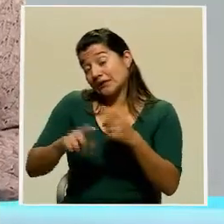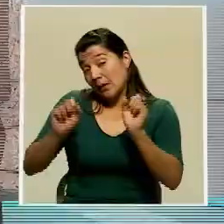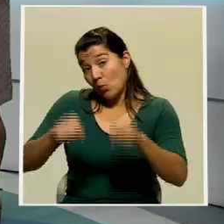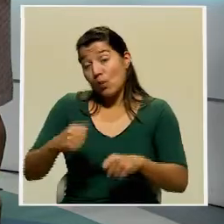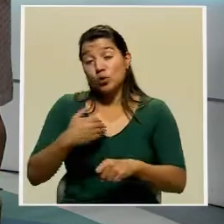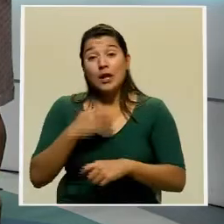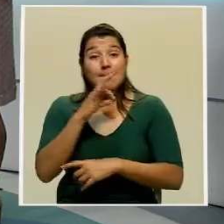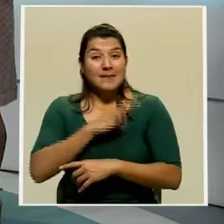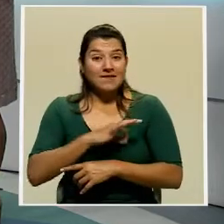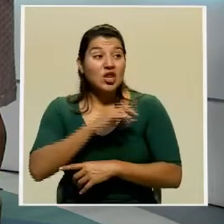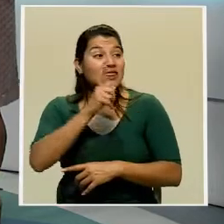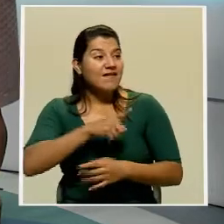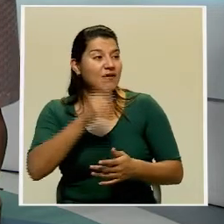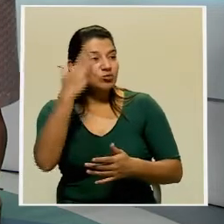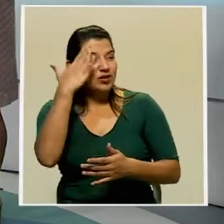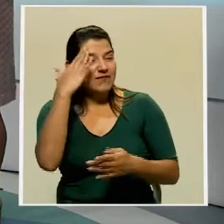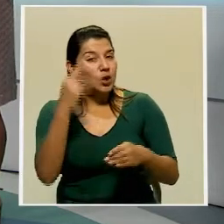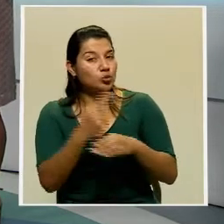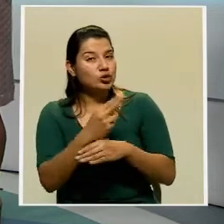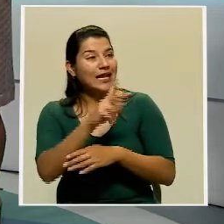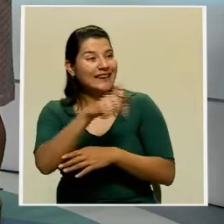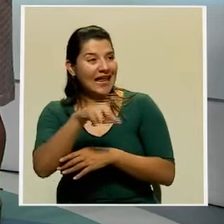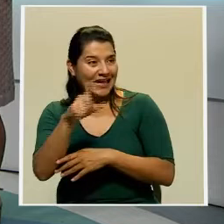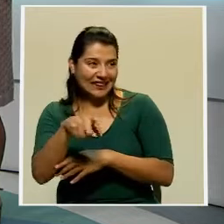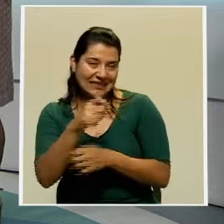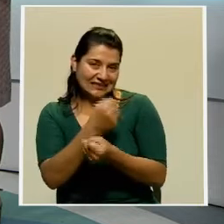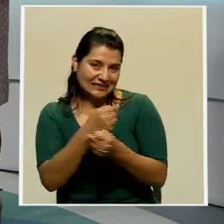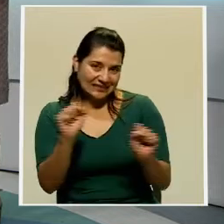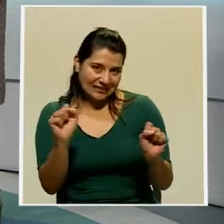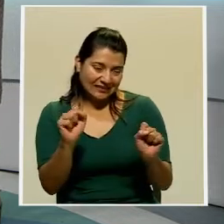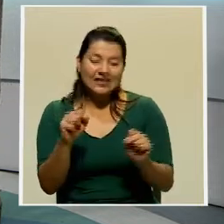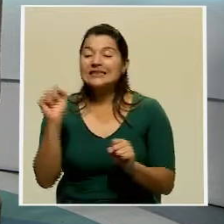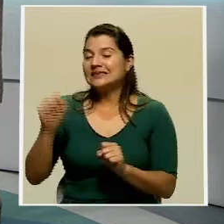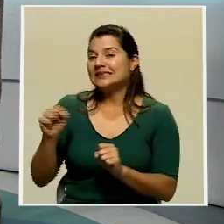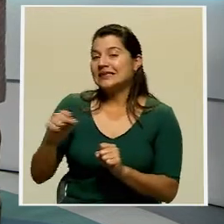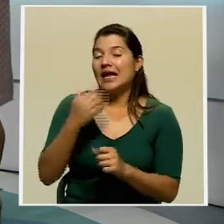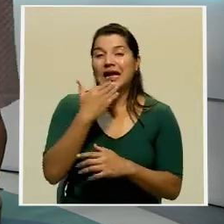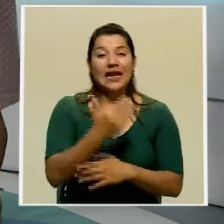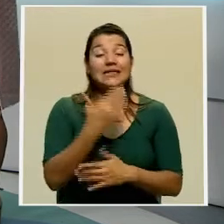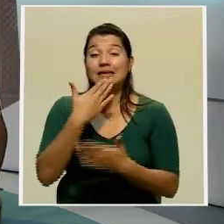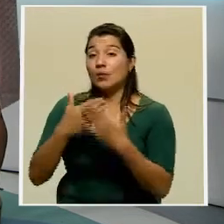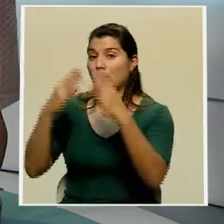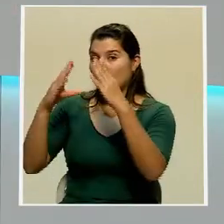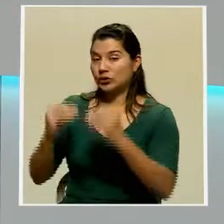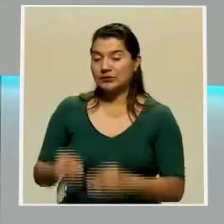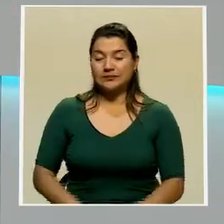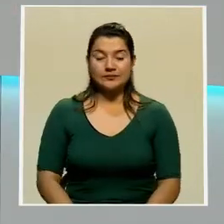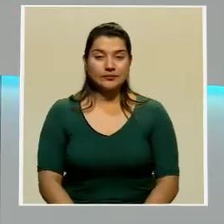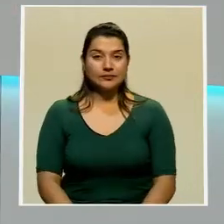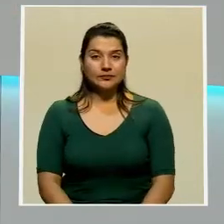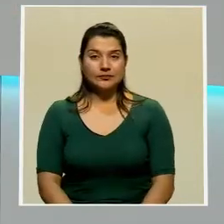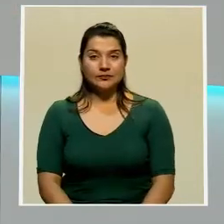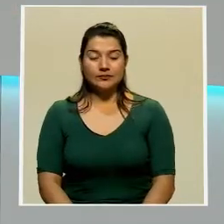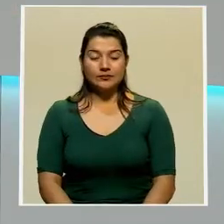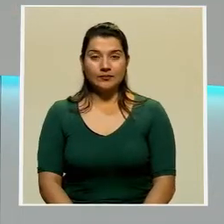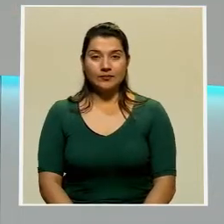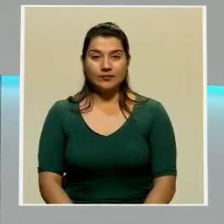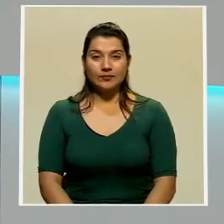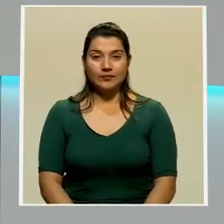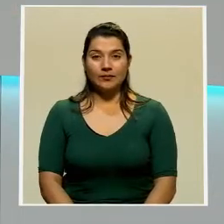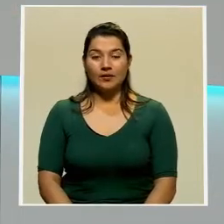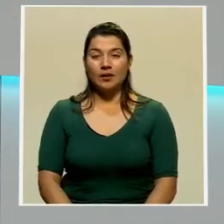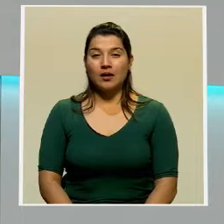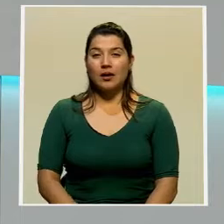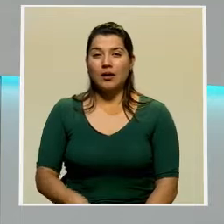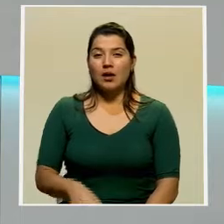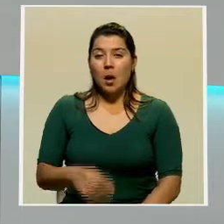hogar. Hay que aprender a manejar el salvavidas. Muchas gracias, Ana Marta Arce. Buenas noches, don Ernesto. Y hace